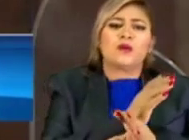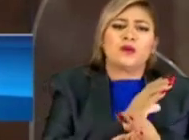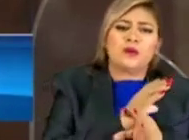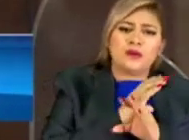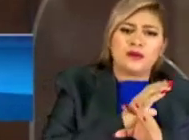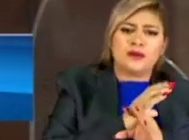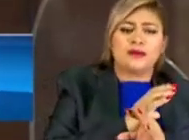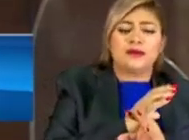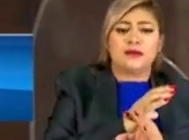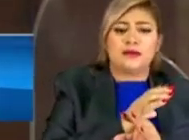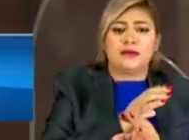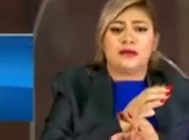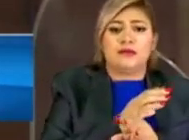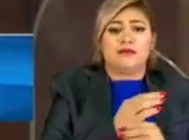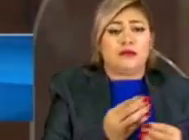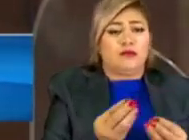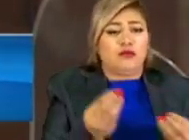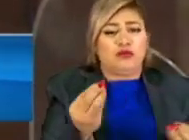delincuencia.